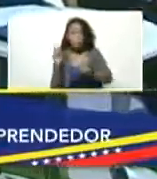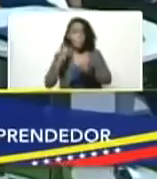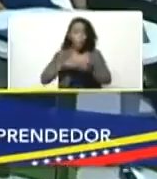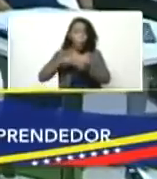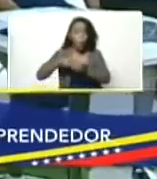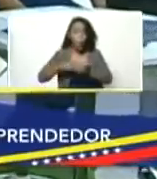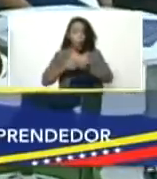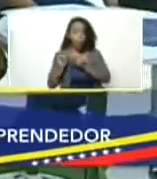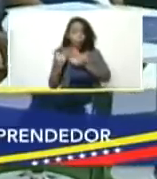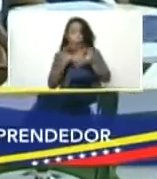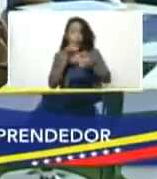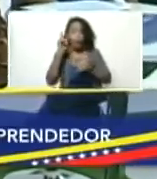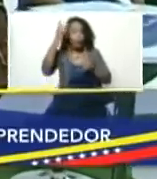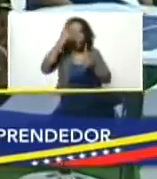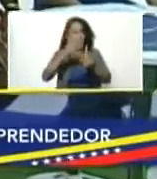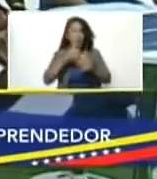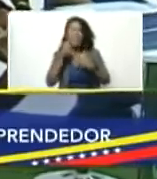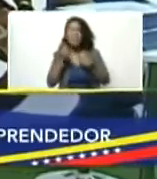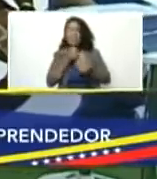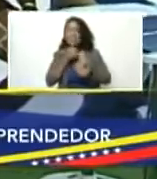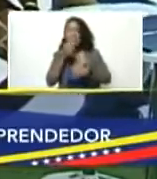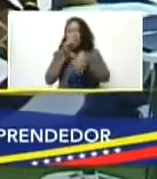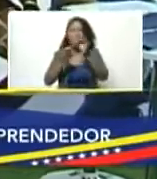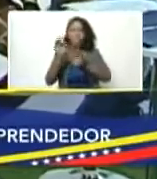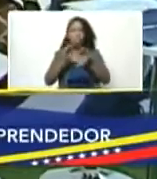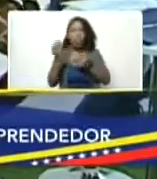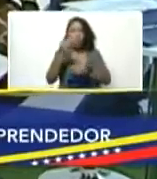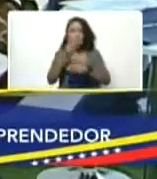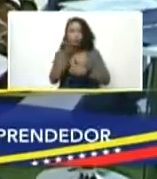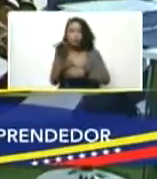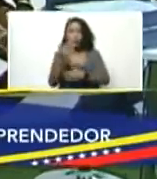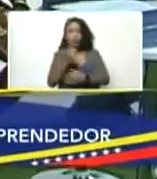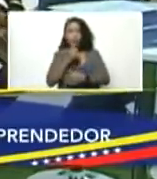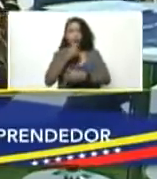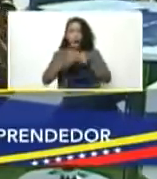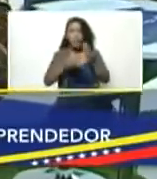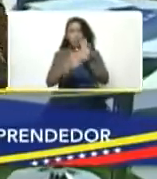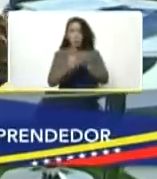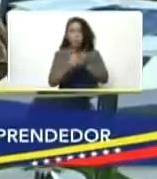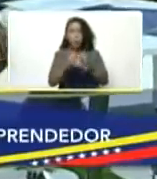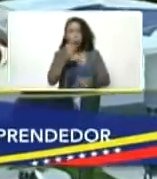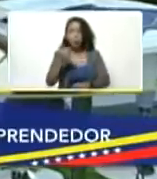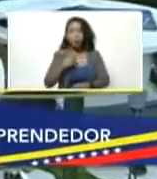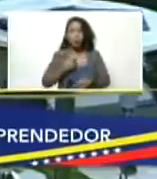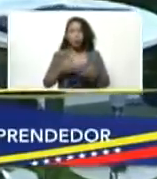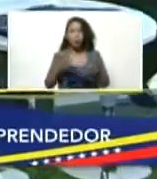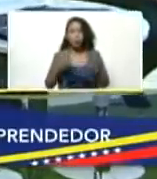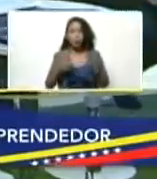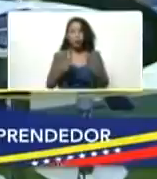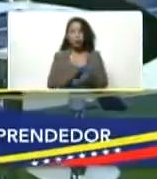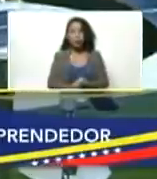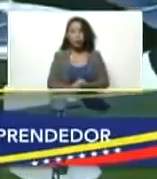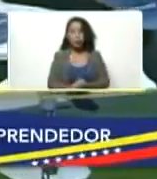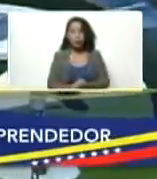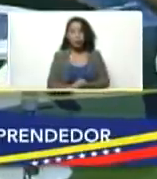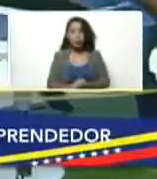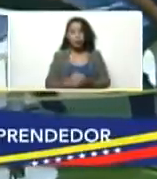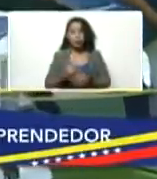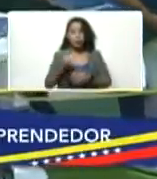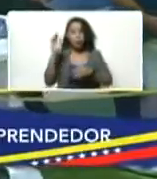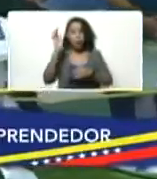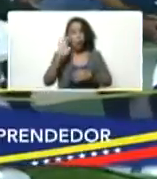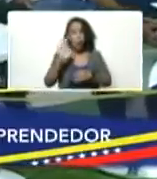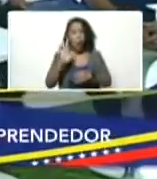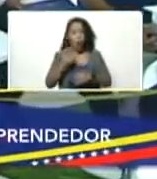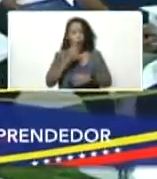qué se trata la formación? ¿Quién me lo puede explicar de ustedes? ¿Quién toma la palabra? Estoy temblando. María. Hola, muy buenas tardes,